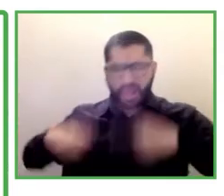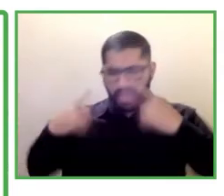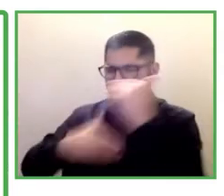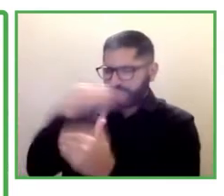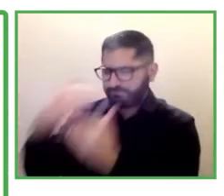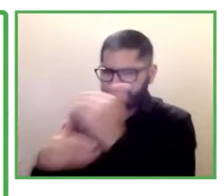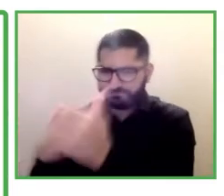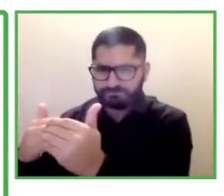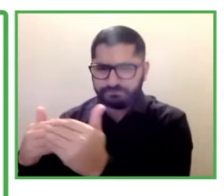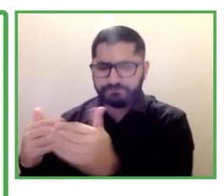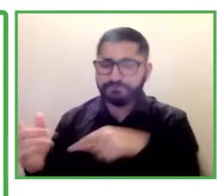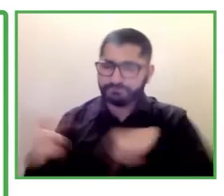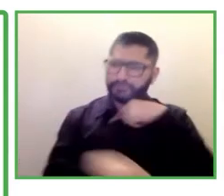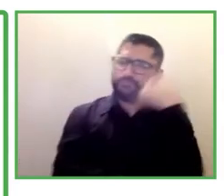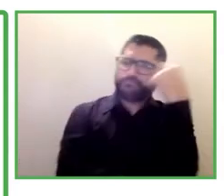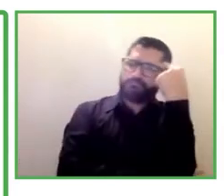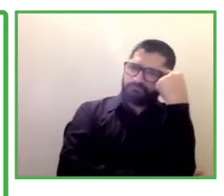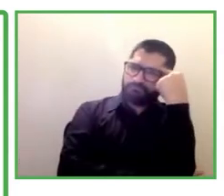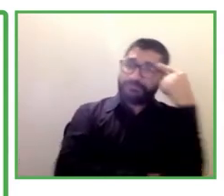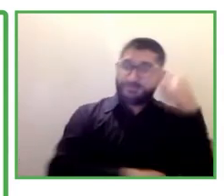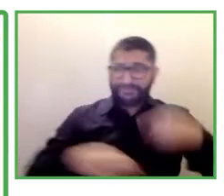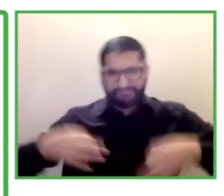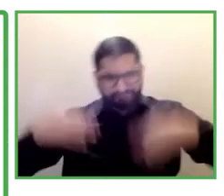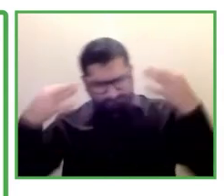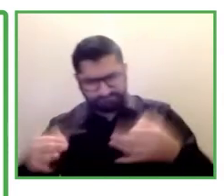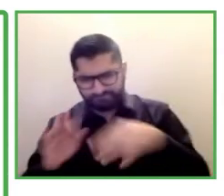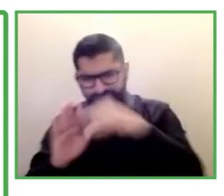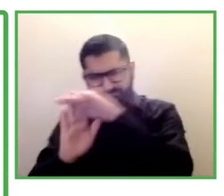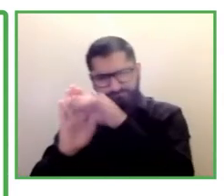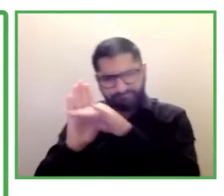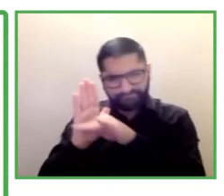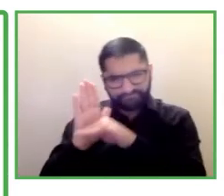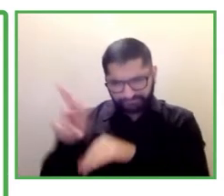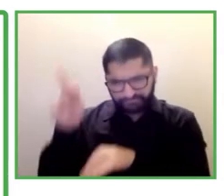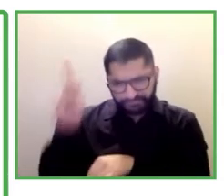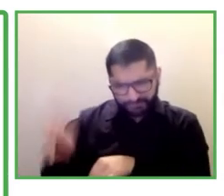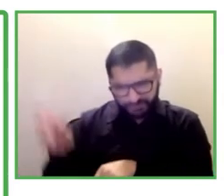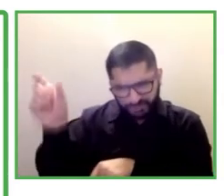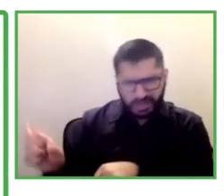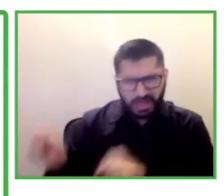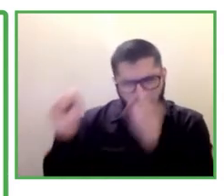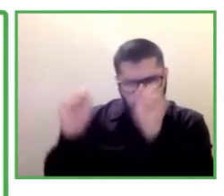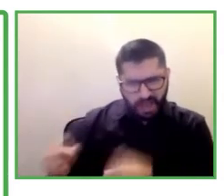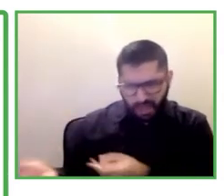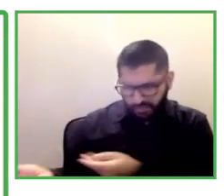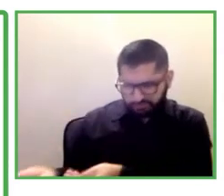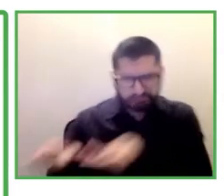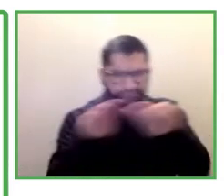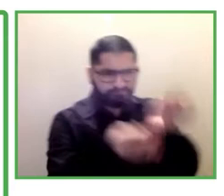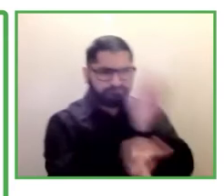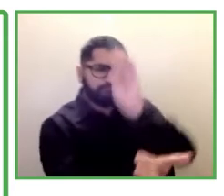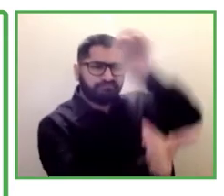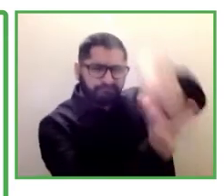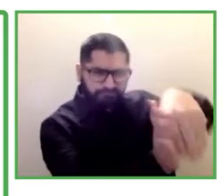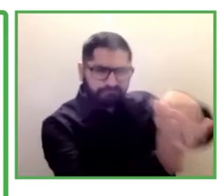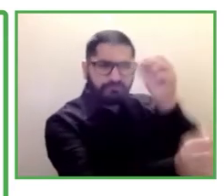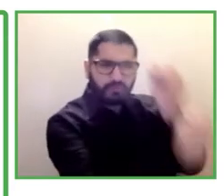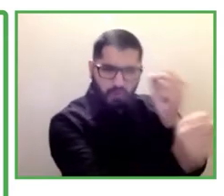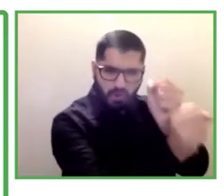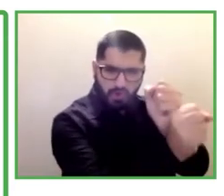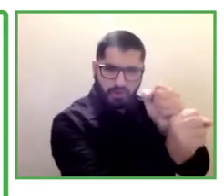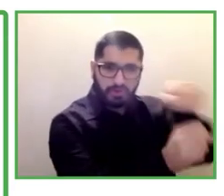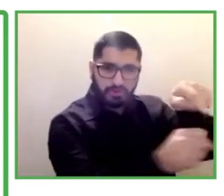también exitoso. La confianza es muy importante también. Eso nos permite realmente